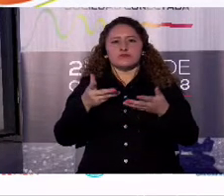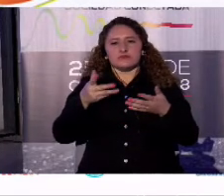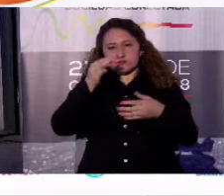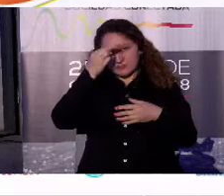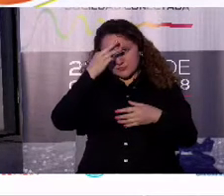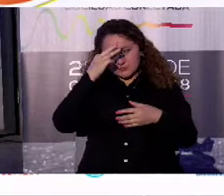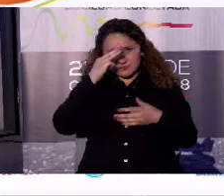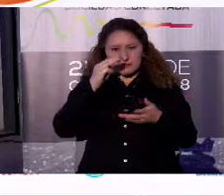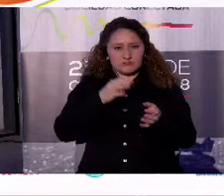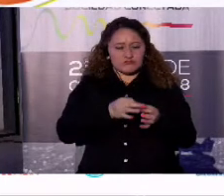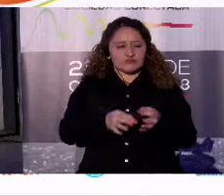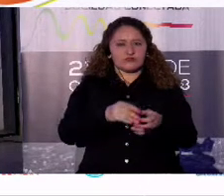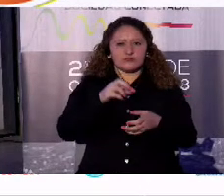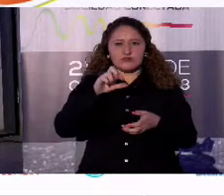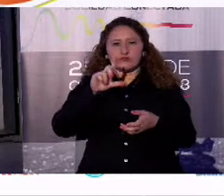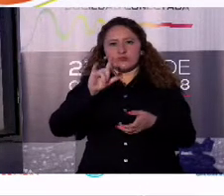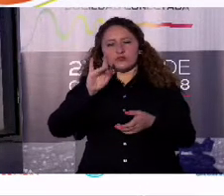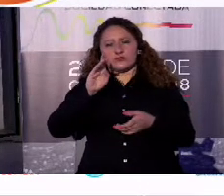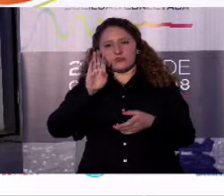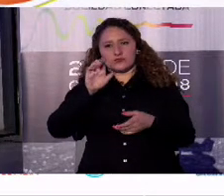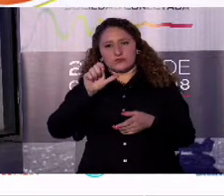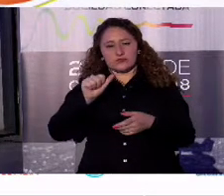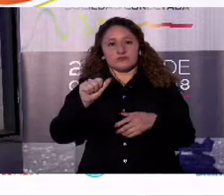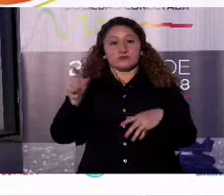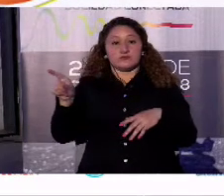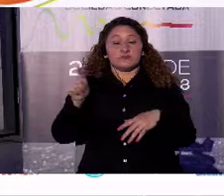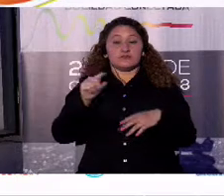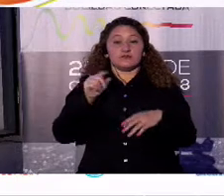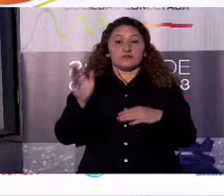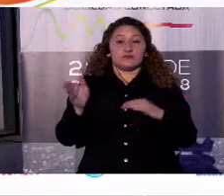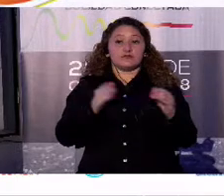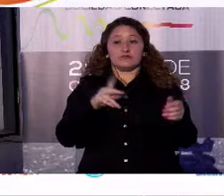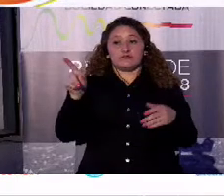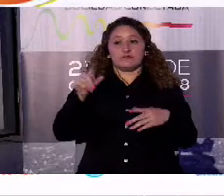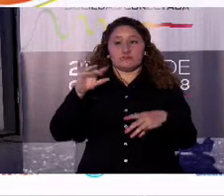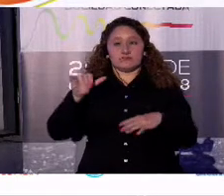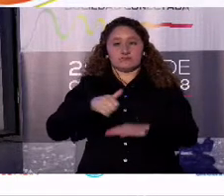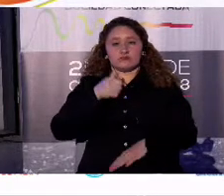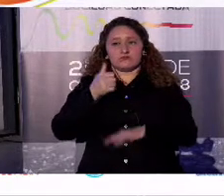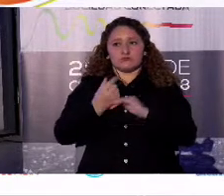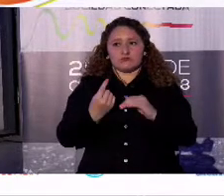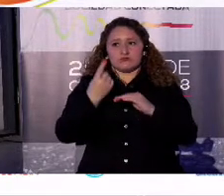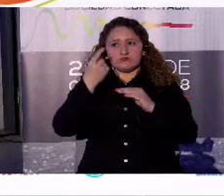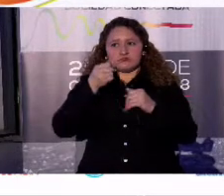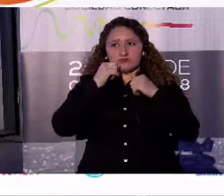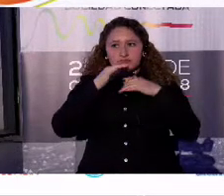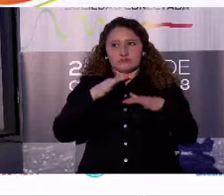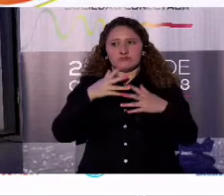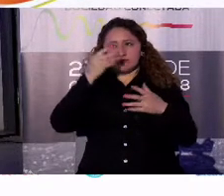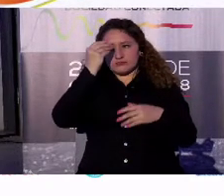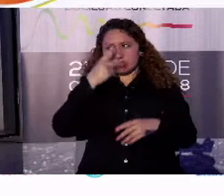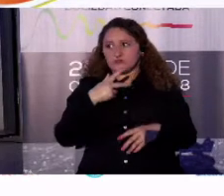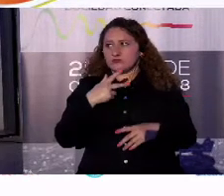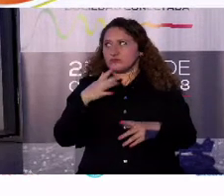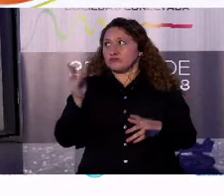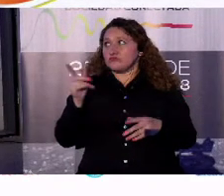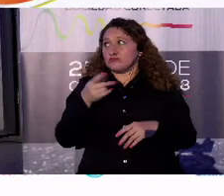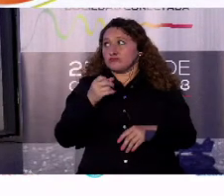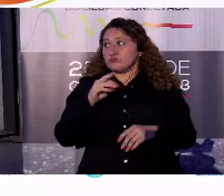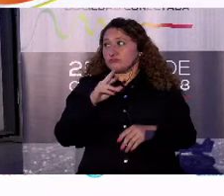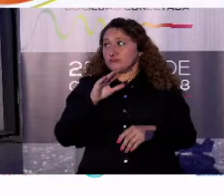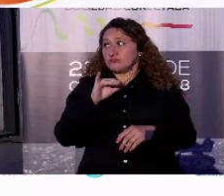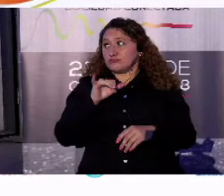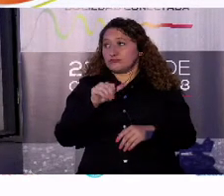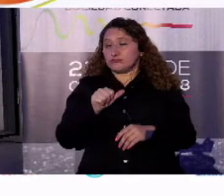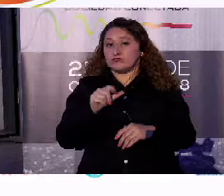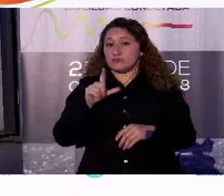García, gerente de políticas públicas, conectividad y acceso en Latinoamérica para Facebook. El señor García